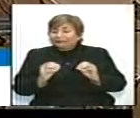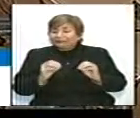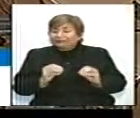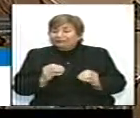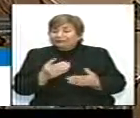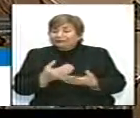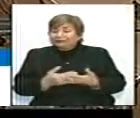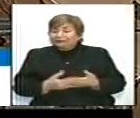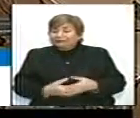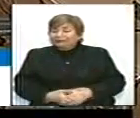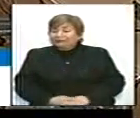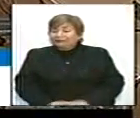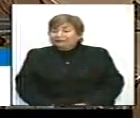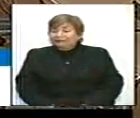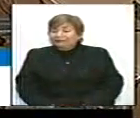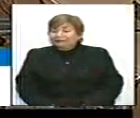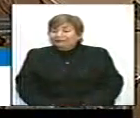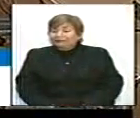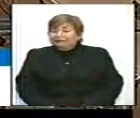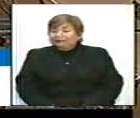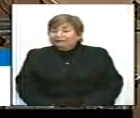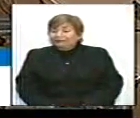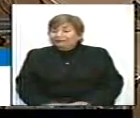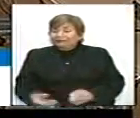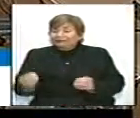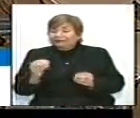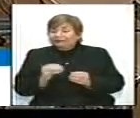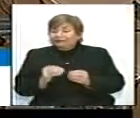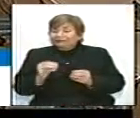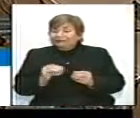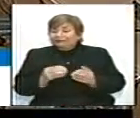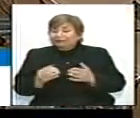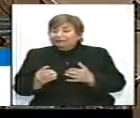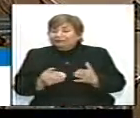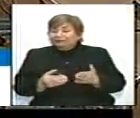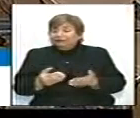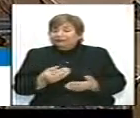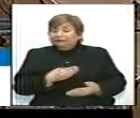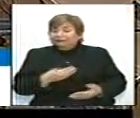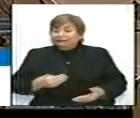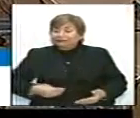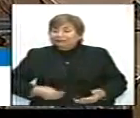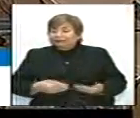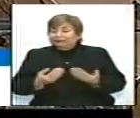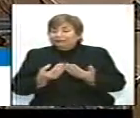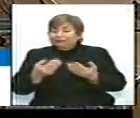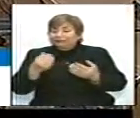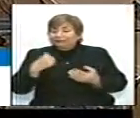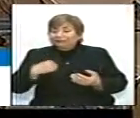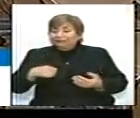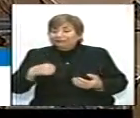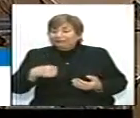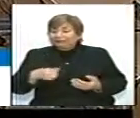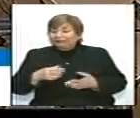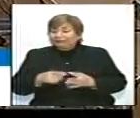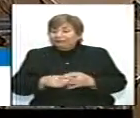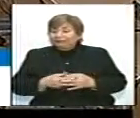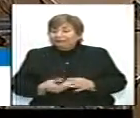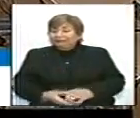Marco, para poder complementar y pasar con el funcionario del Ministerio, con la Municipalidad y Provincial. Bueno, de